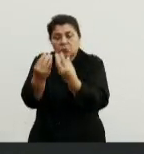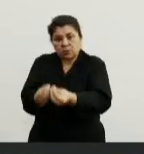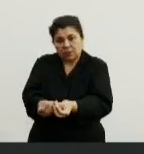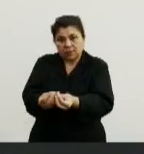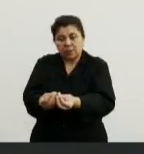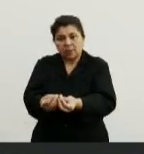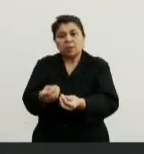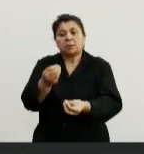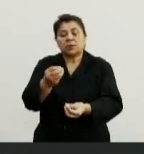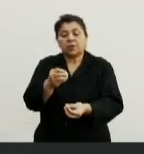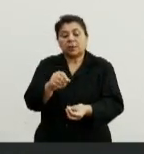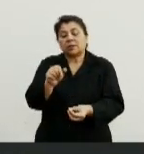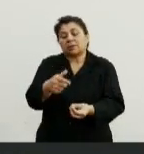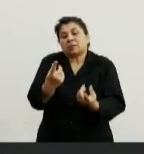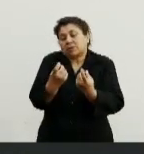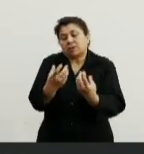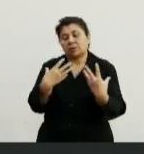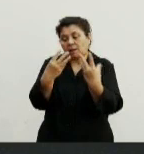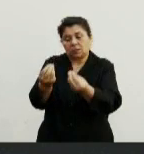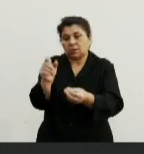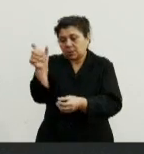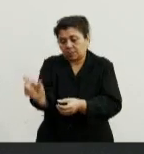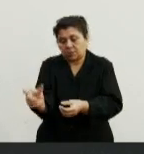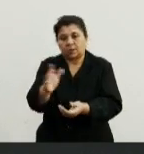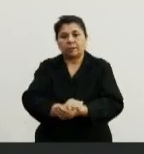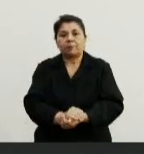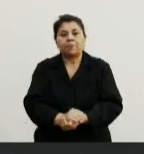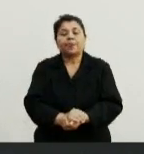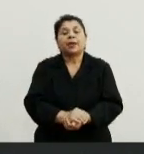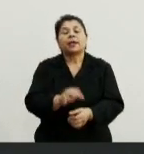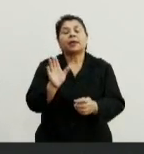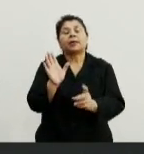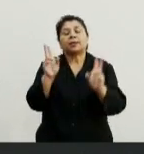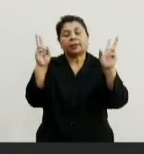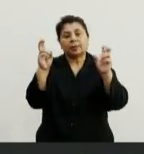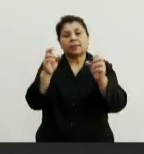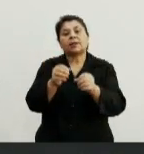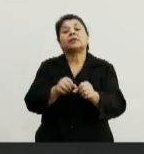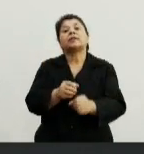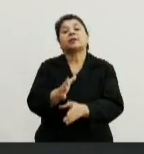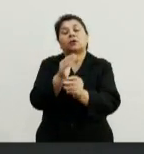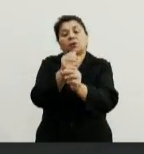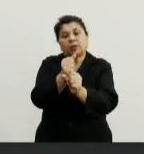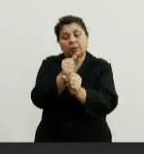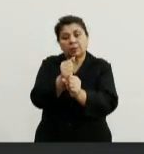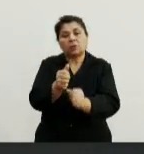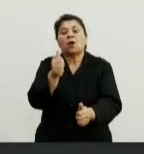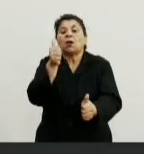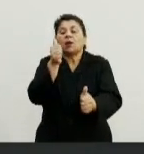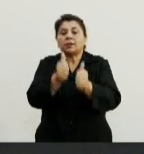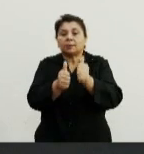ser asistida por otra persona en materia de transporte de pasajeros las obligaciones hacia las empresas tienen que ver